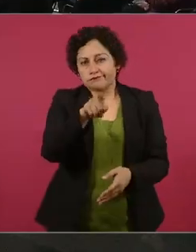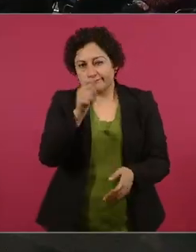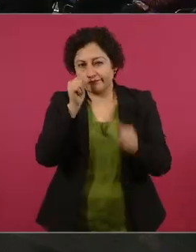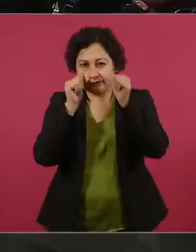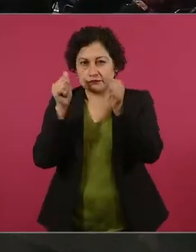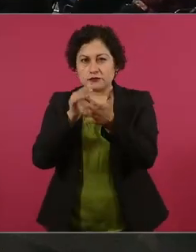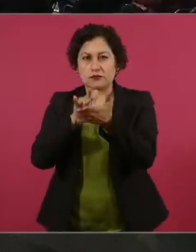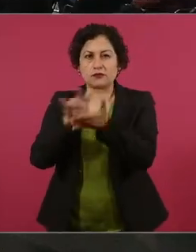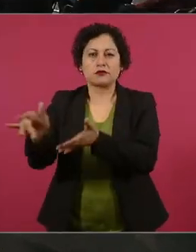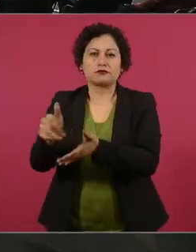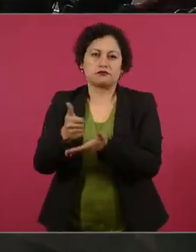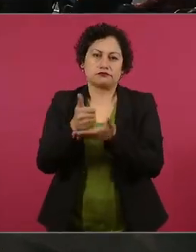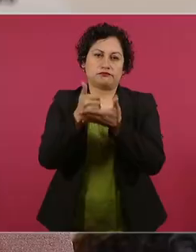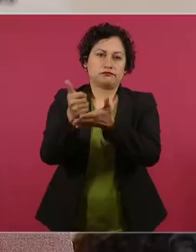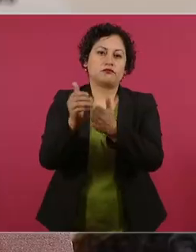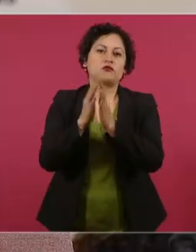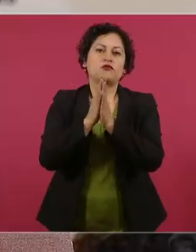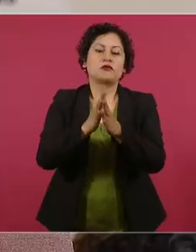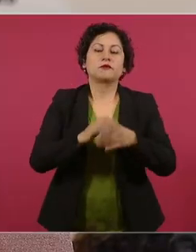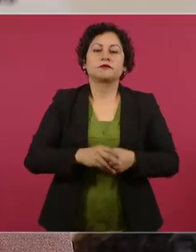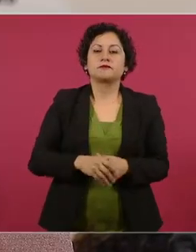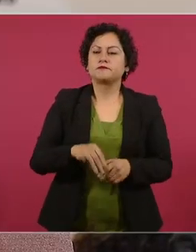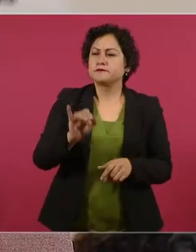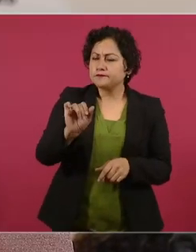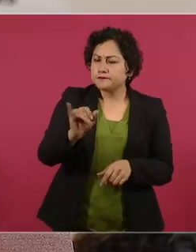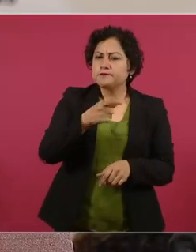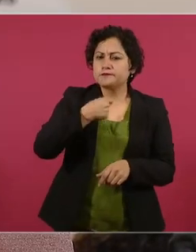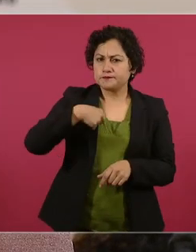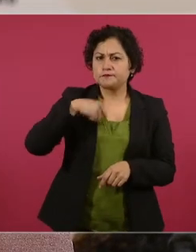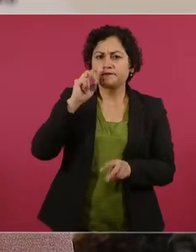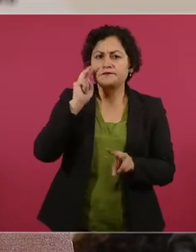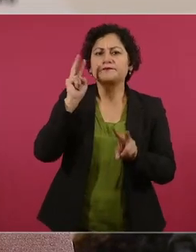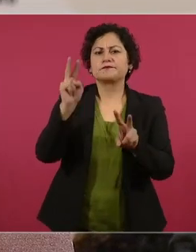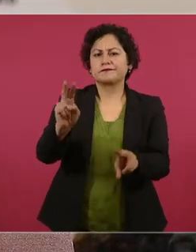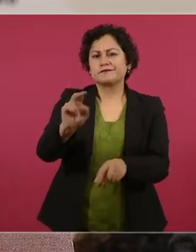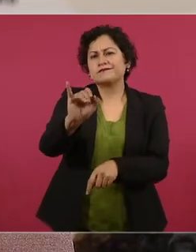vemos. Sí, hay mucho rezago